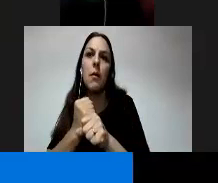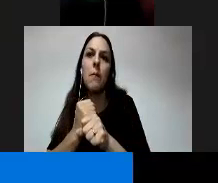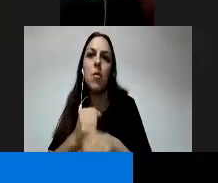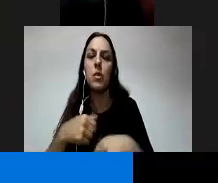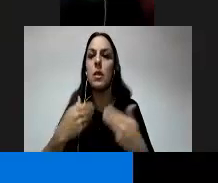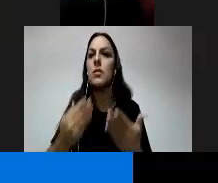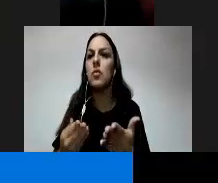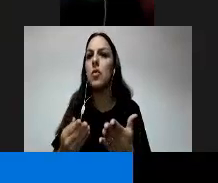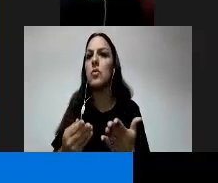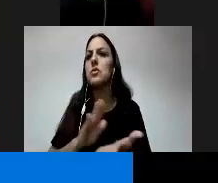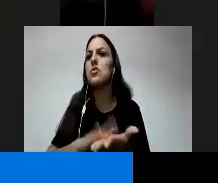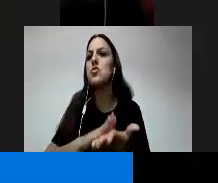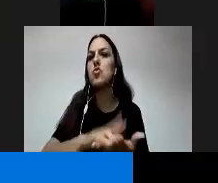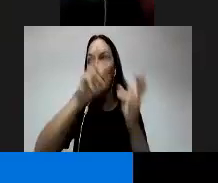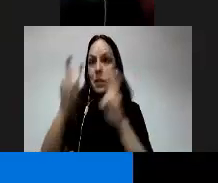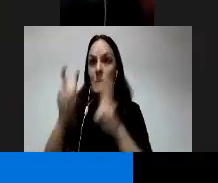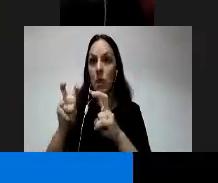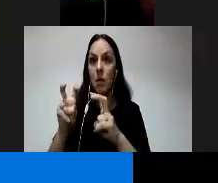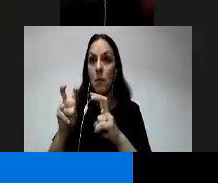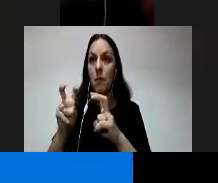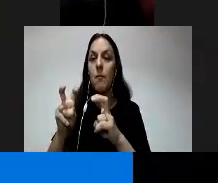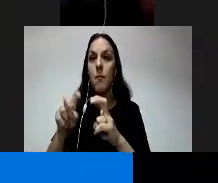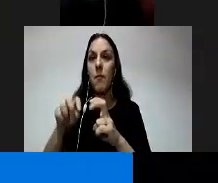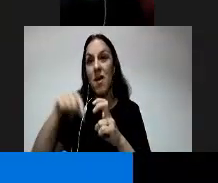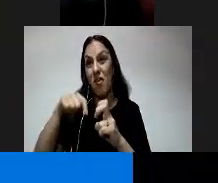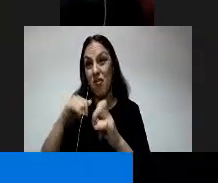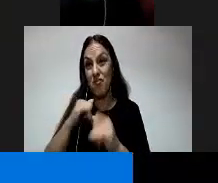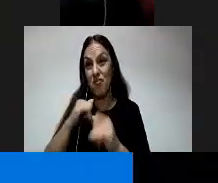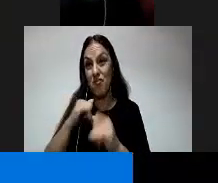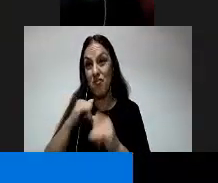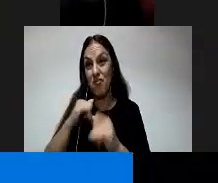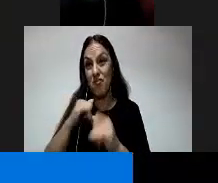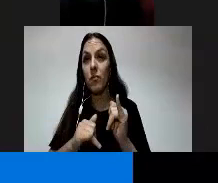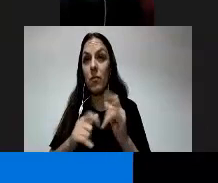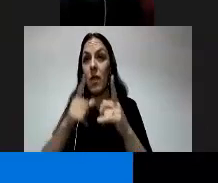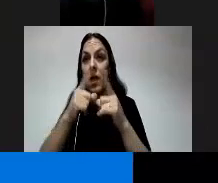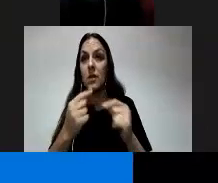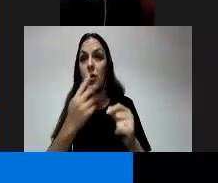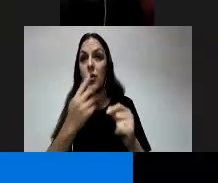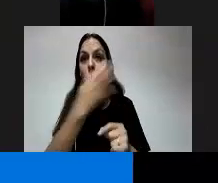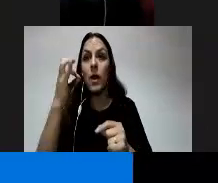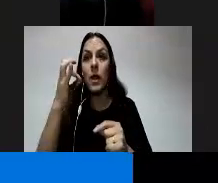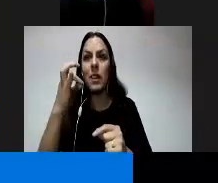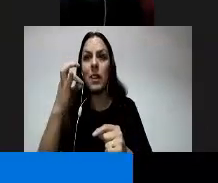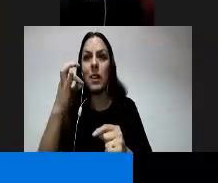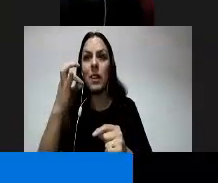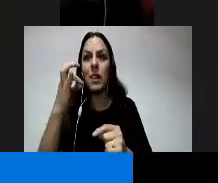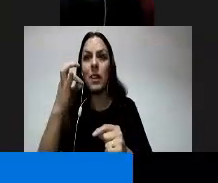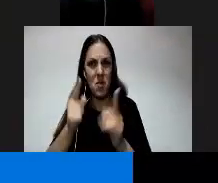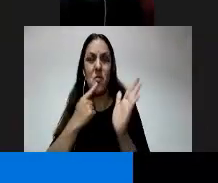tema que ahora nos ocupa, el artículo 40 del mencionado decreto